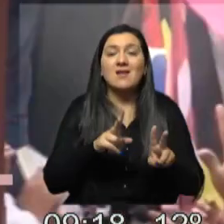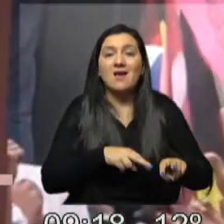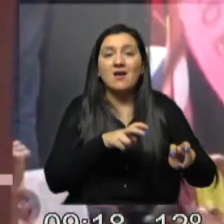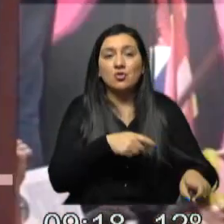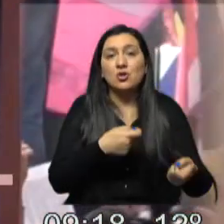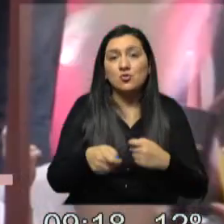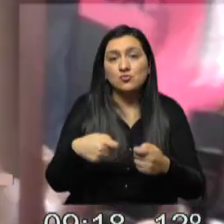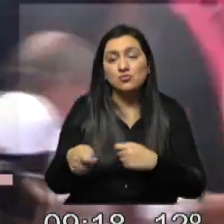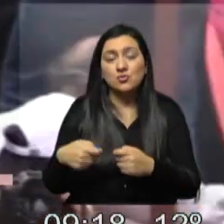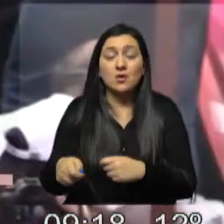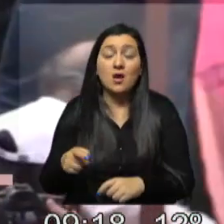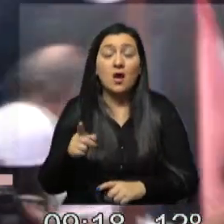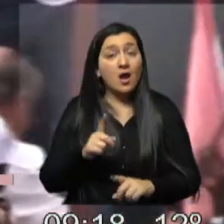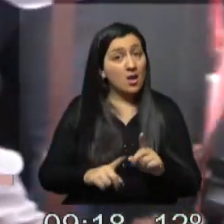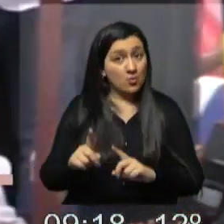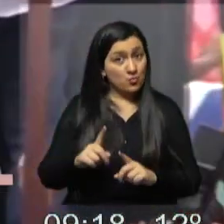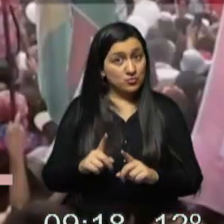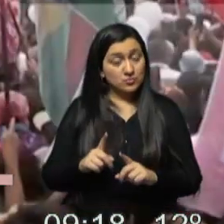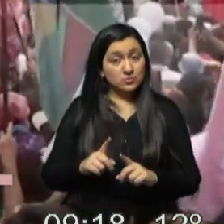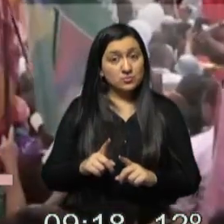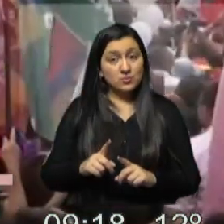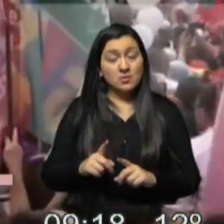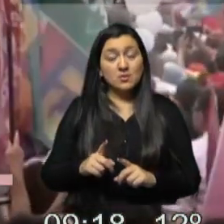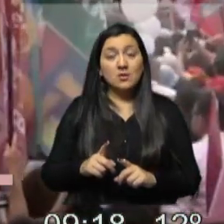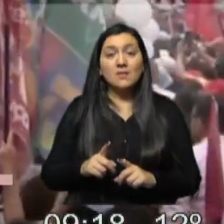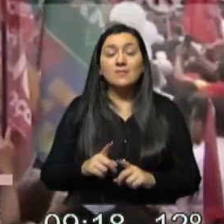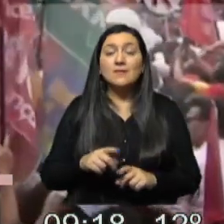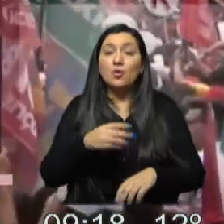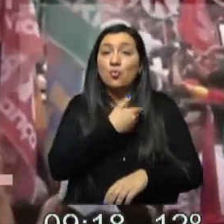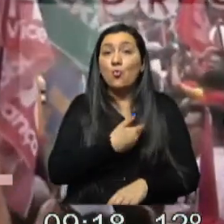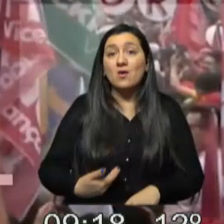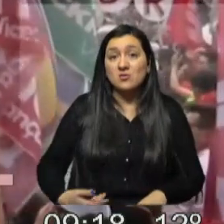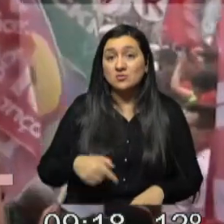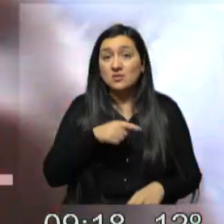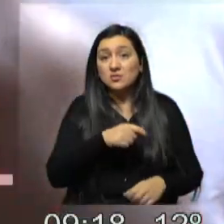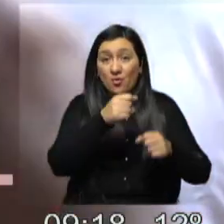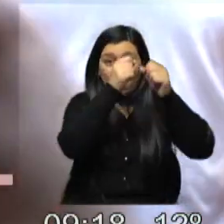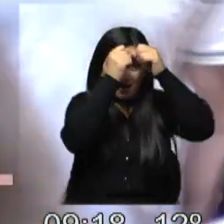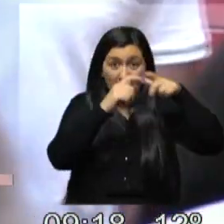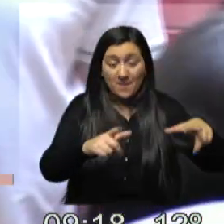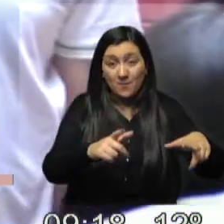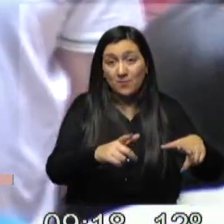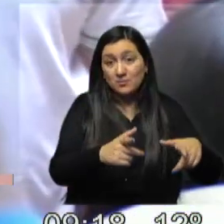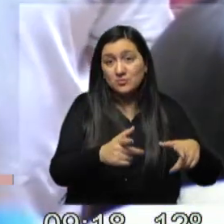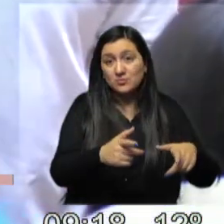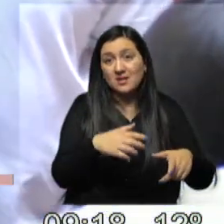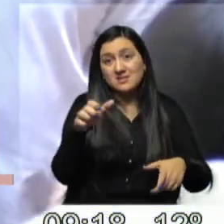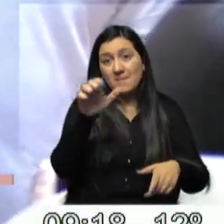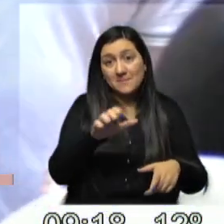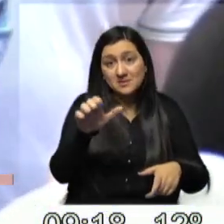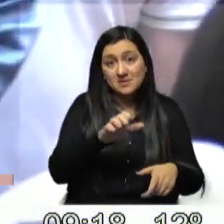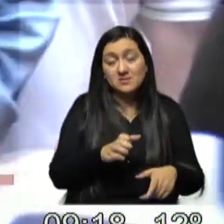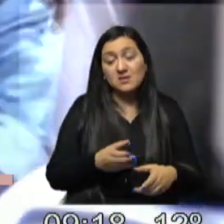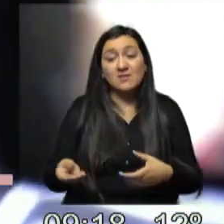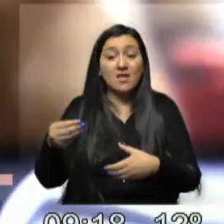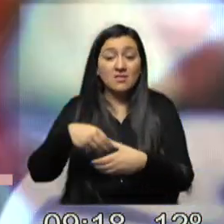algunas figuras claves del agronegocio formaron parte de los gabinetes de ministros a partir de formar parte de otros partidos, pero por ejemplo